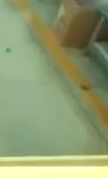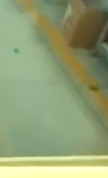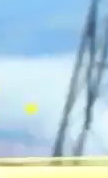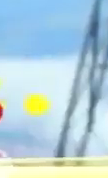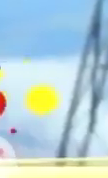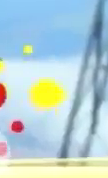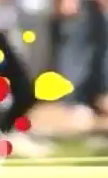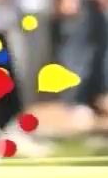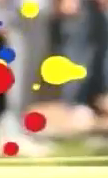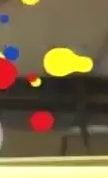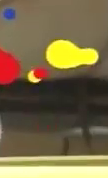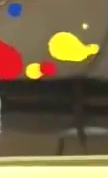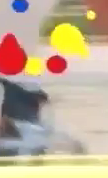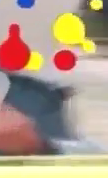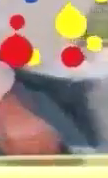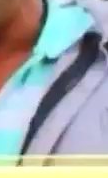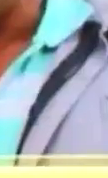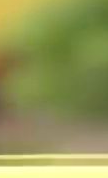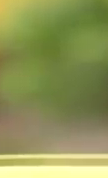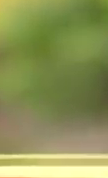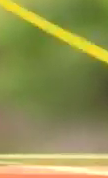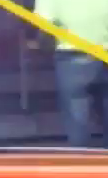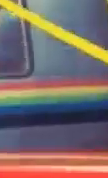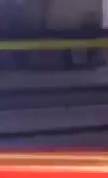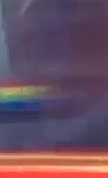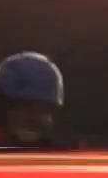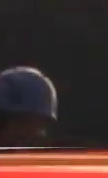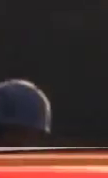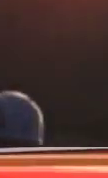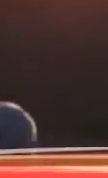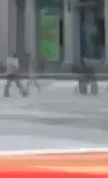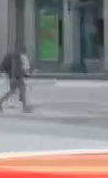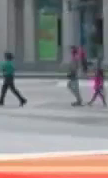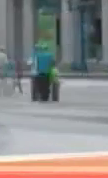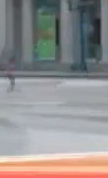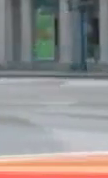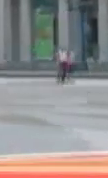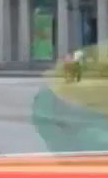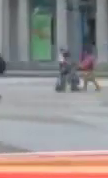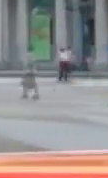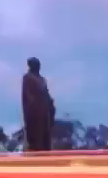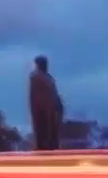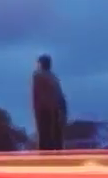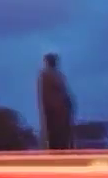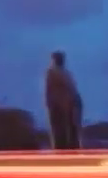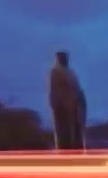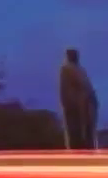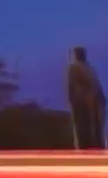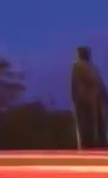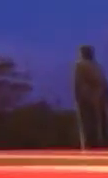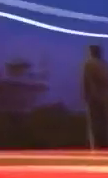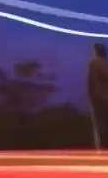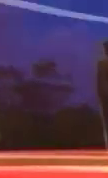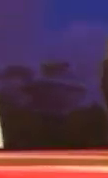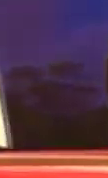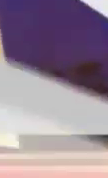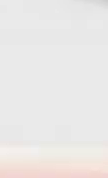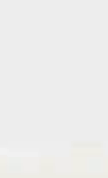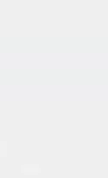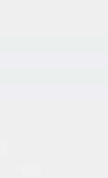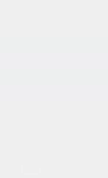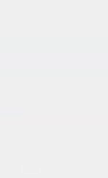Bienvenidos y bienvenidas. A continuación, una transmisión conjunta de radio y televisión por su derecho a